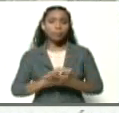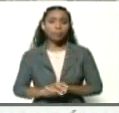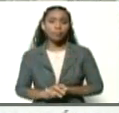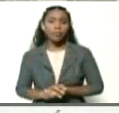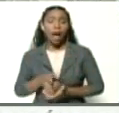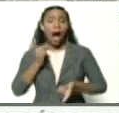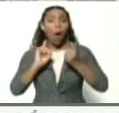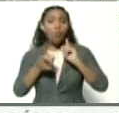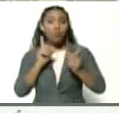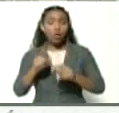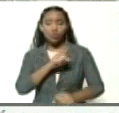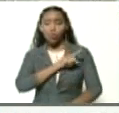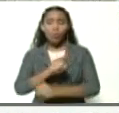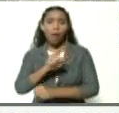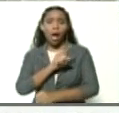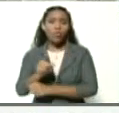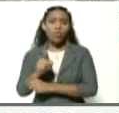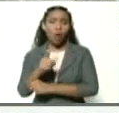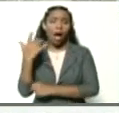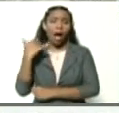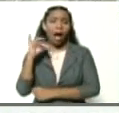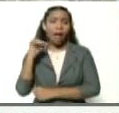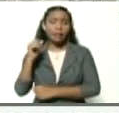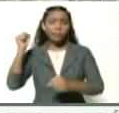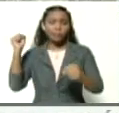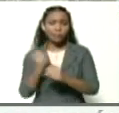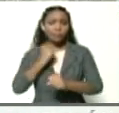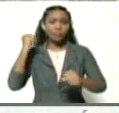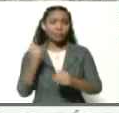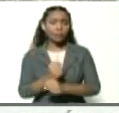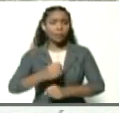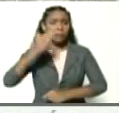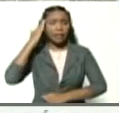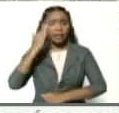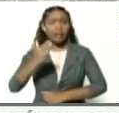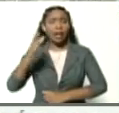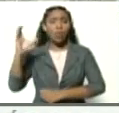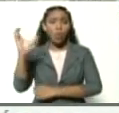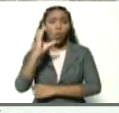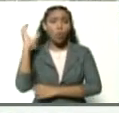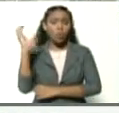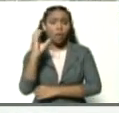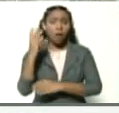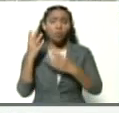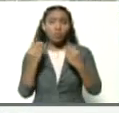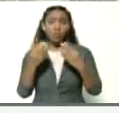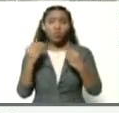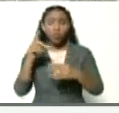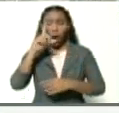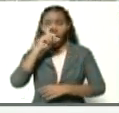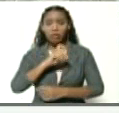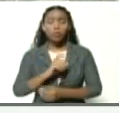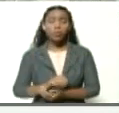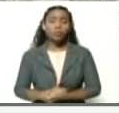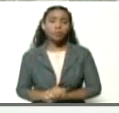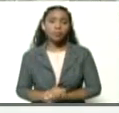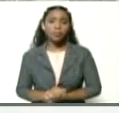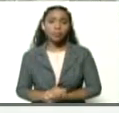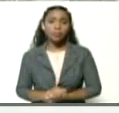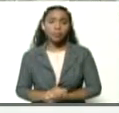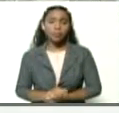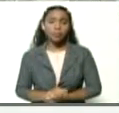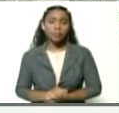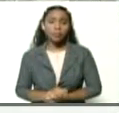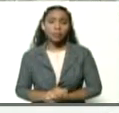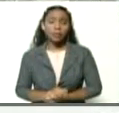Algunos de sus mandos han estado trabajando para el ejército de Colombia muchos años.